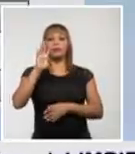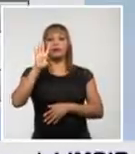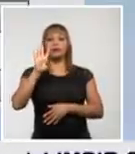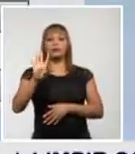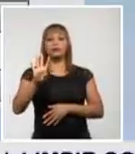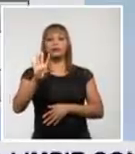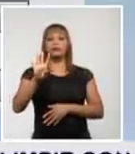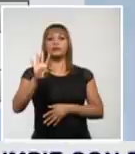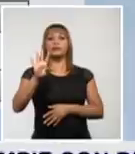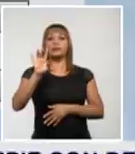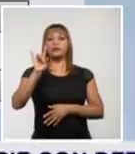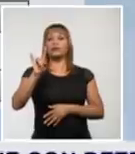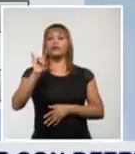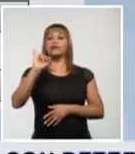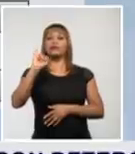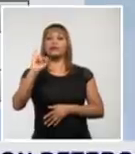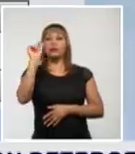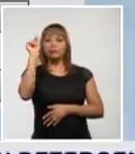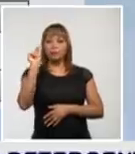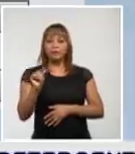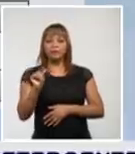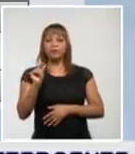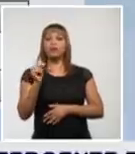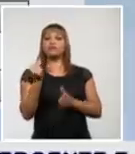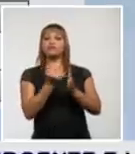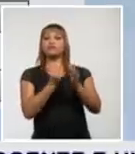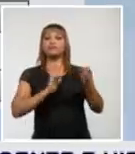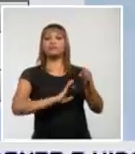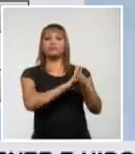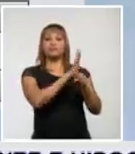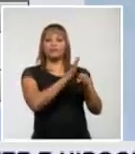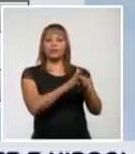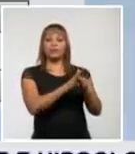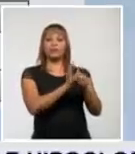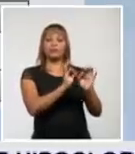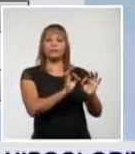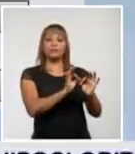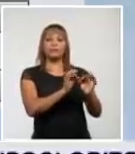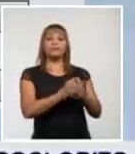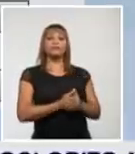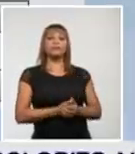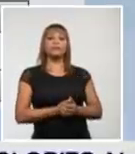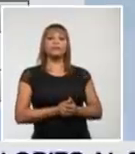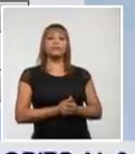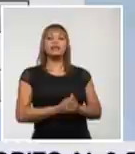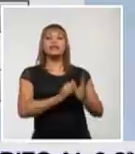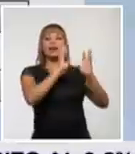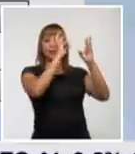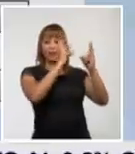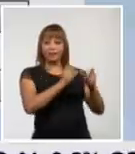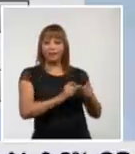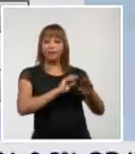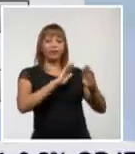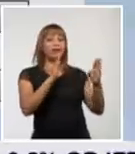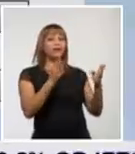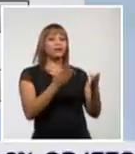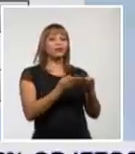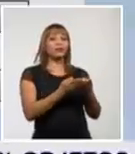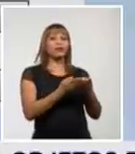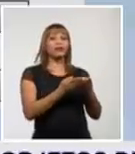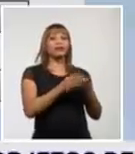329.496 personas con la enfermedad. Eso pues ya da una cifra